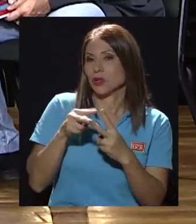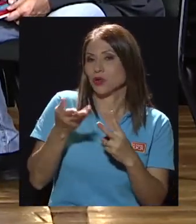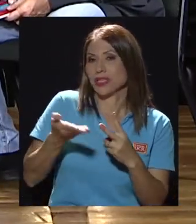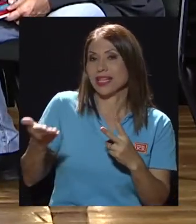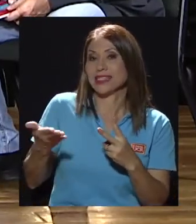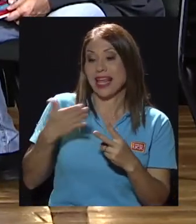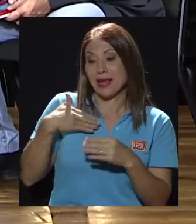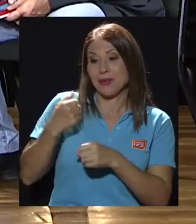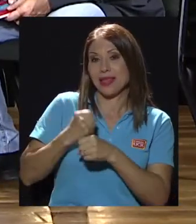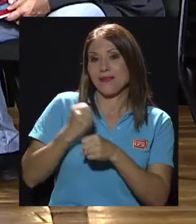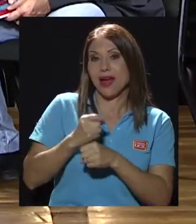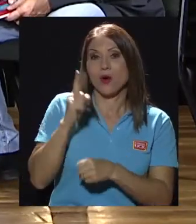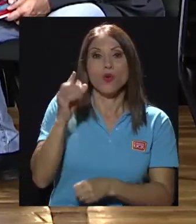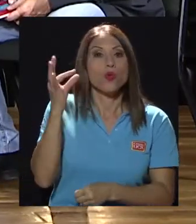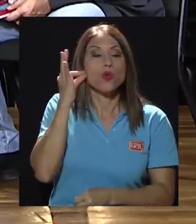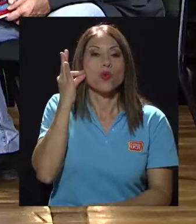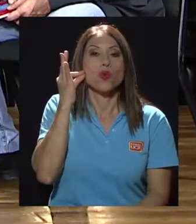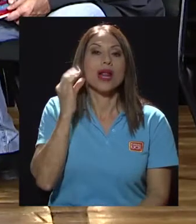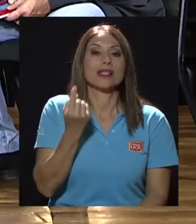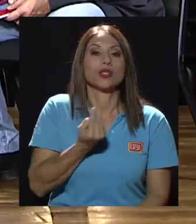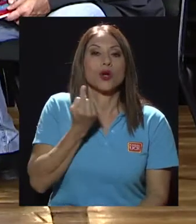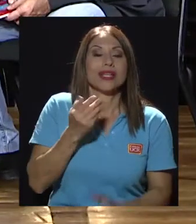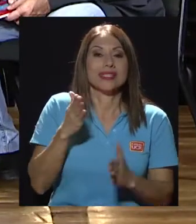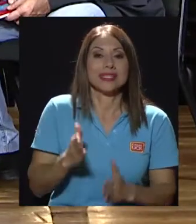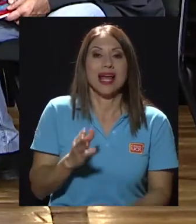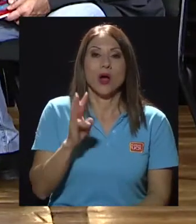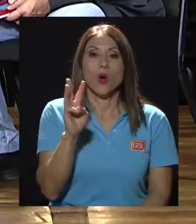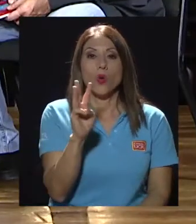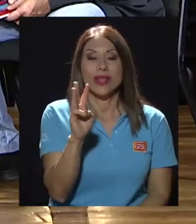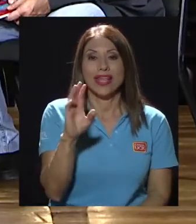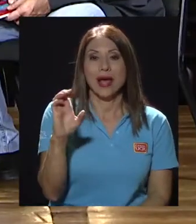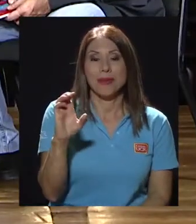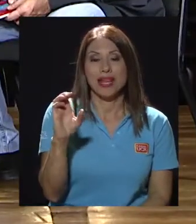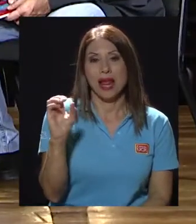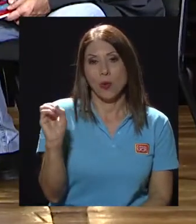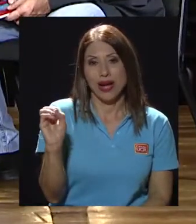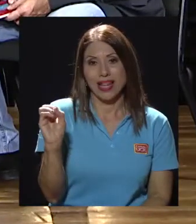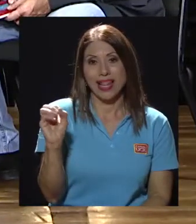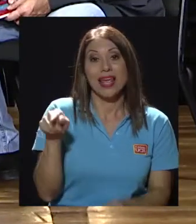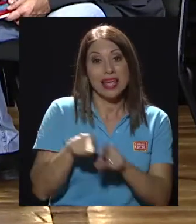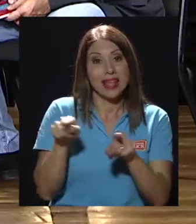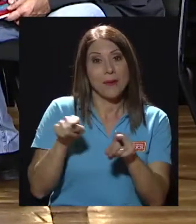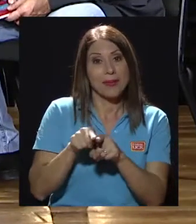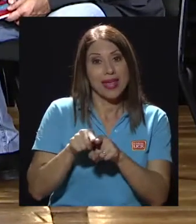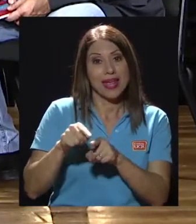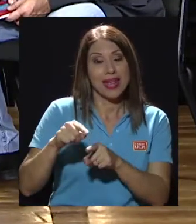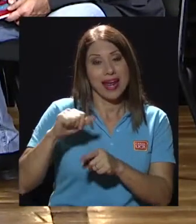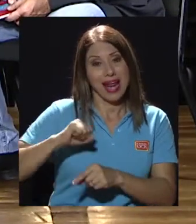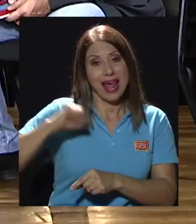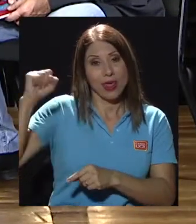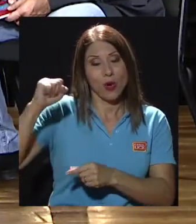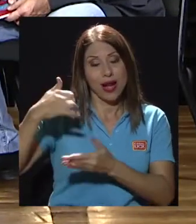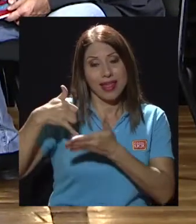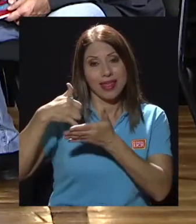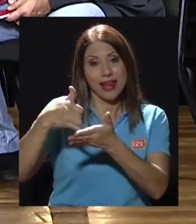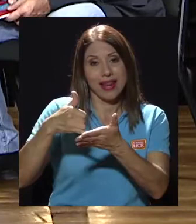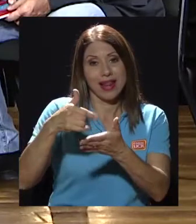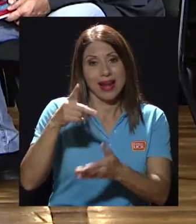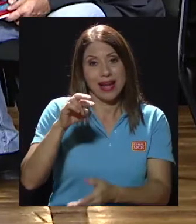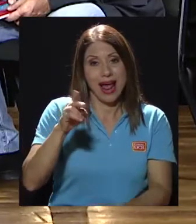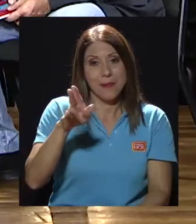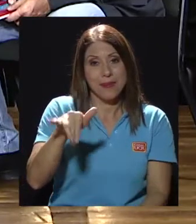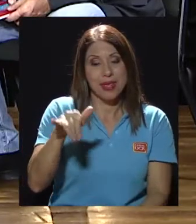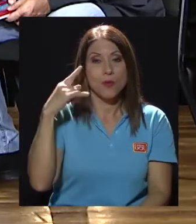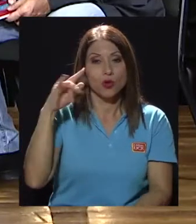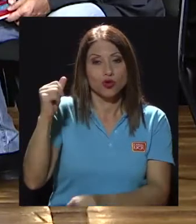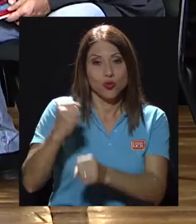trabajo vi una solista, Winnie Camila Berg, que es ganadora del Grammy también por su trabajo como solista, por su ejecución.